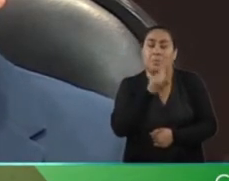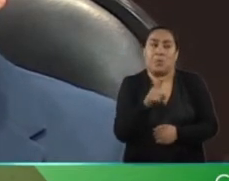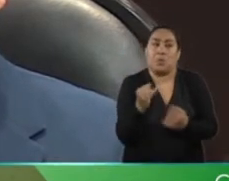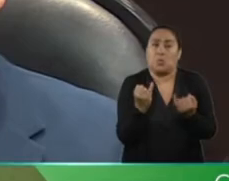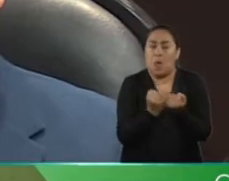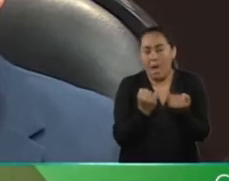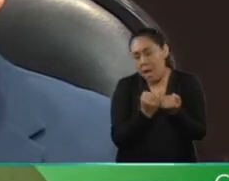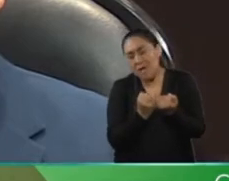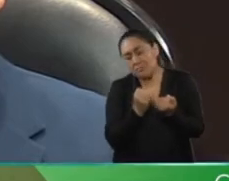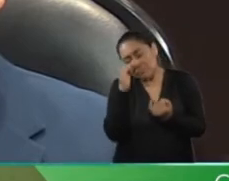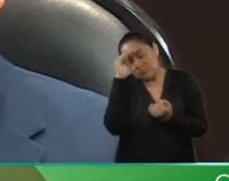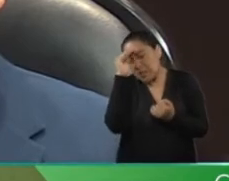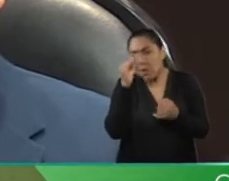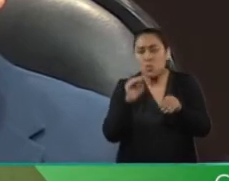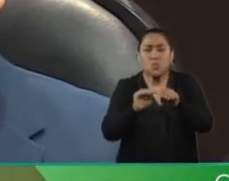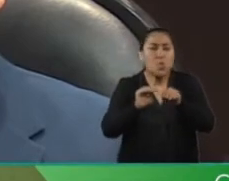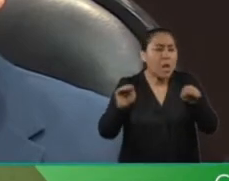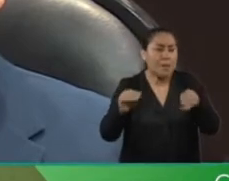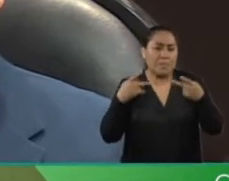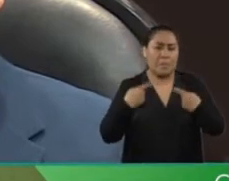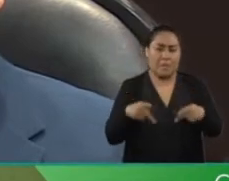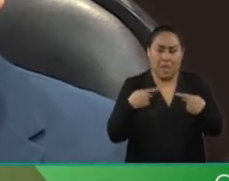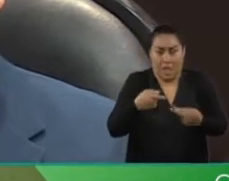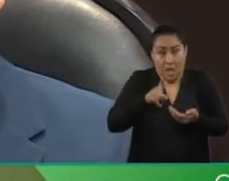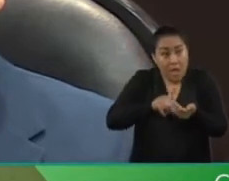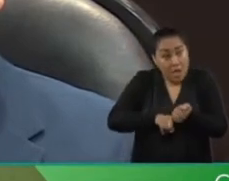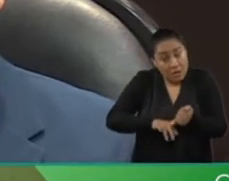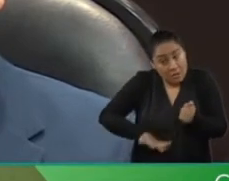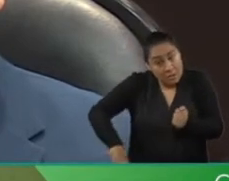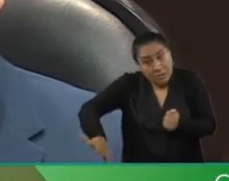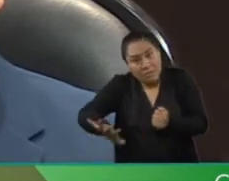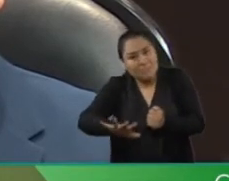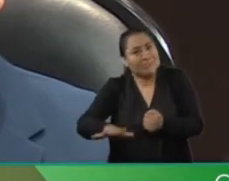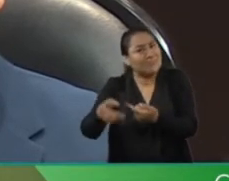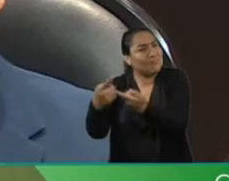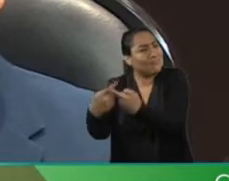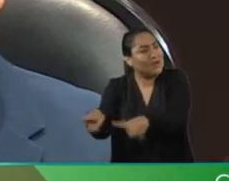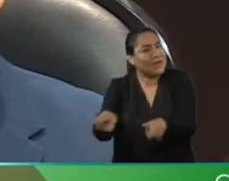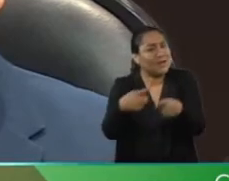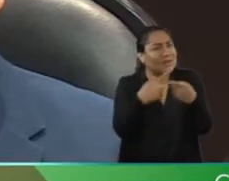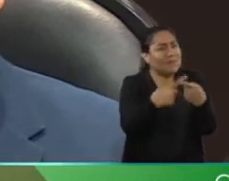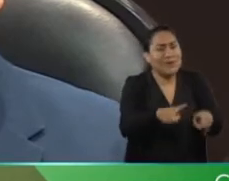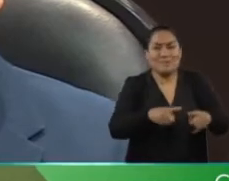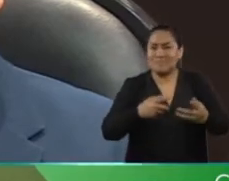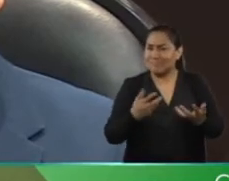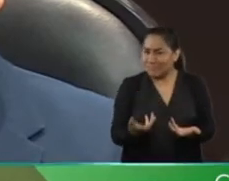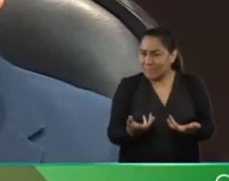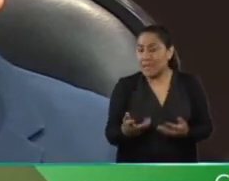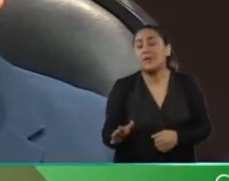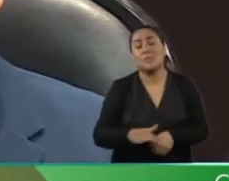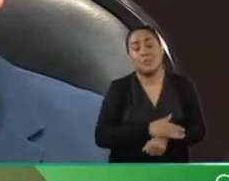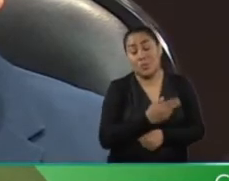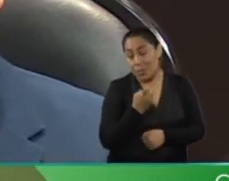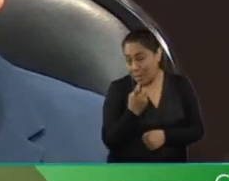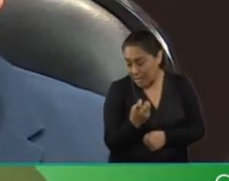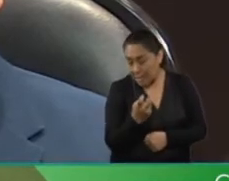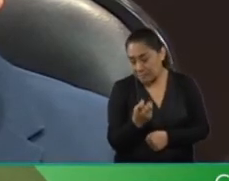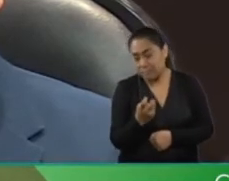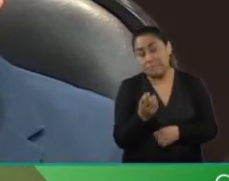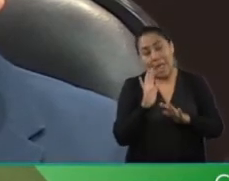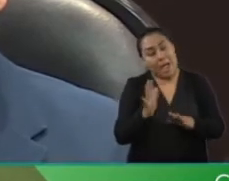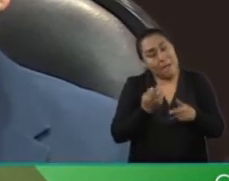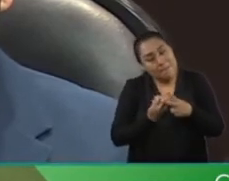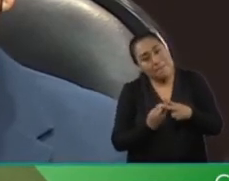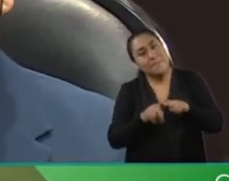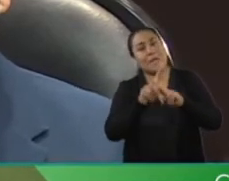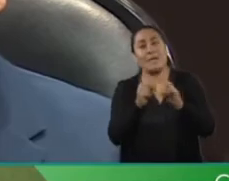como iguales a quienes social y culturalmente eran diferentes. Por eso, a partir de la